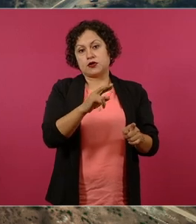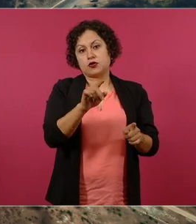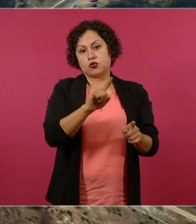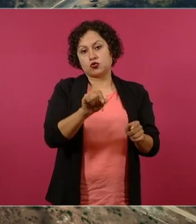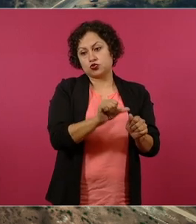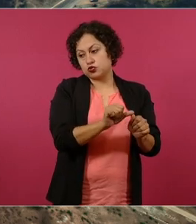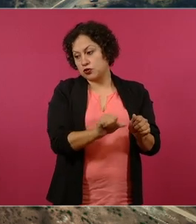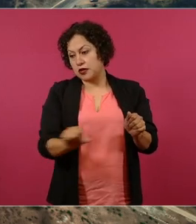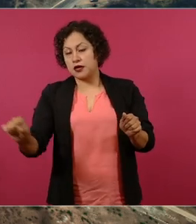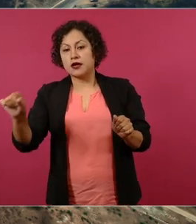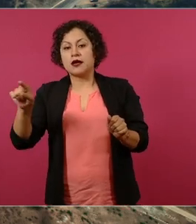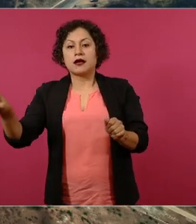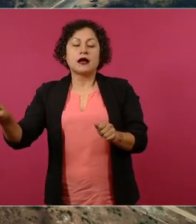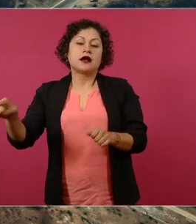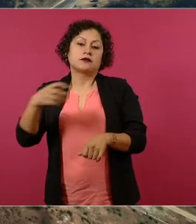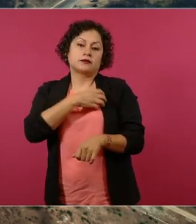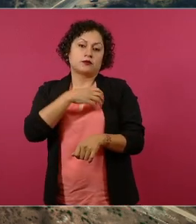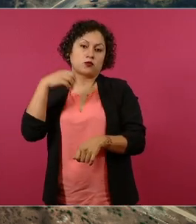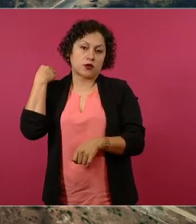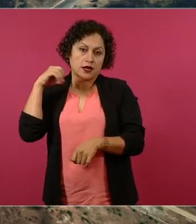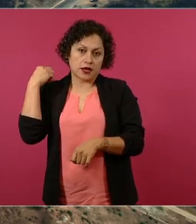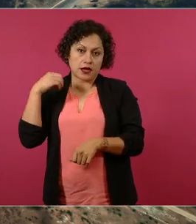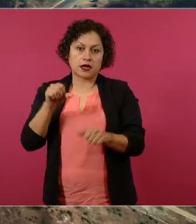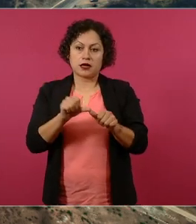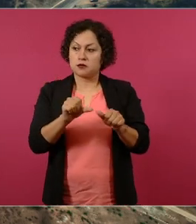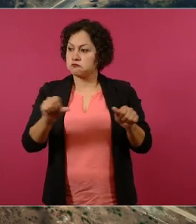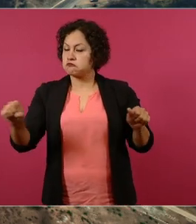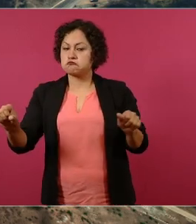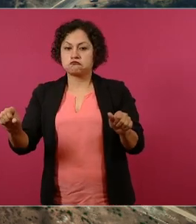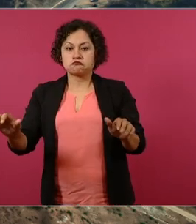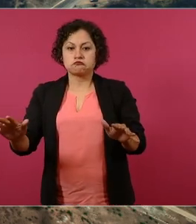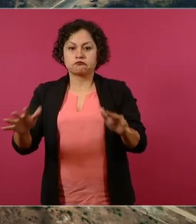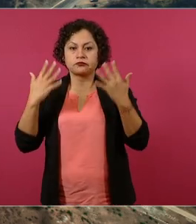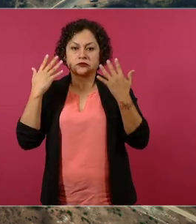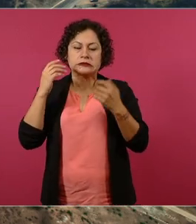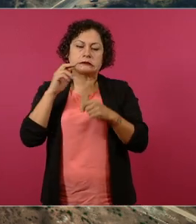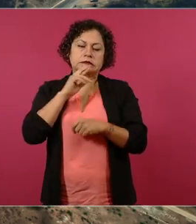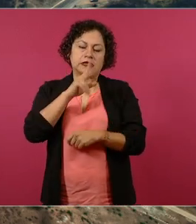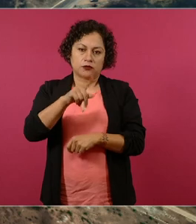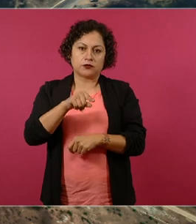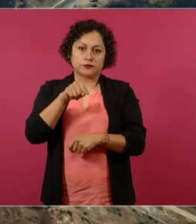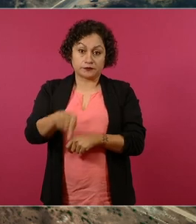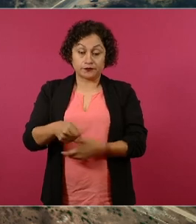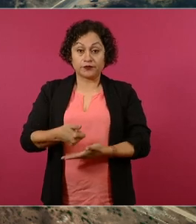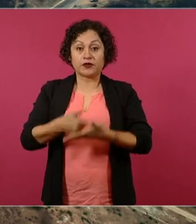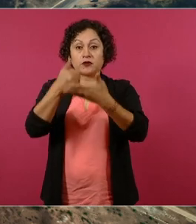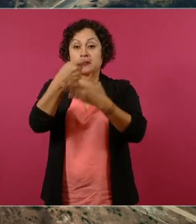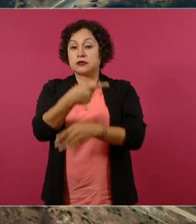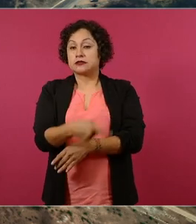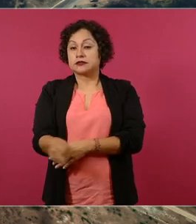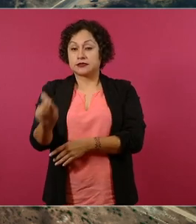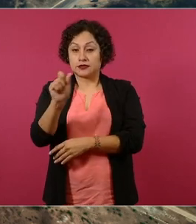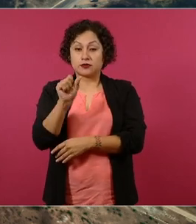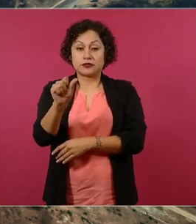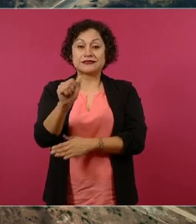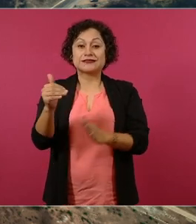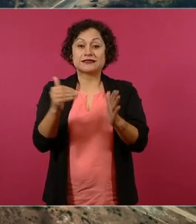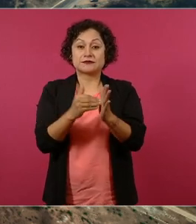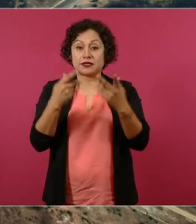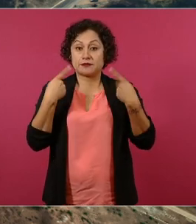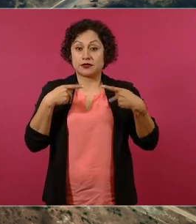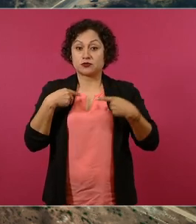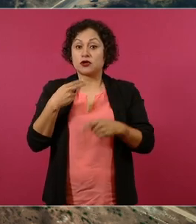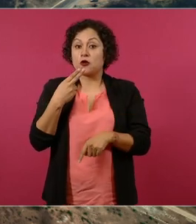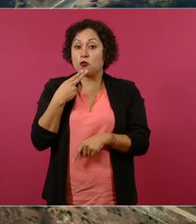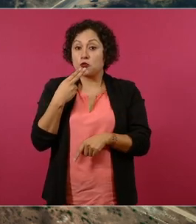capital del estado de Oaxaca y así beneficiar a 116,000 personas y quisiera